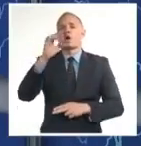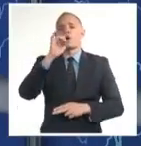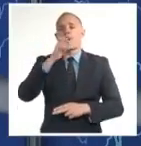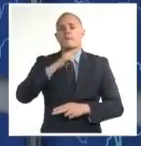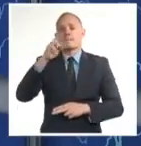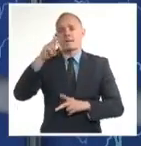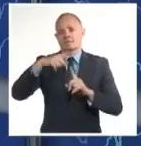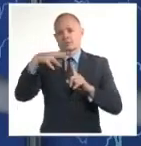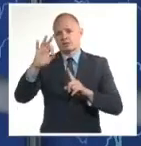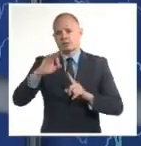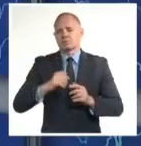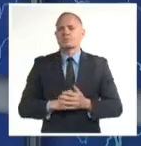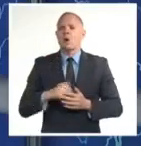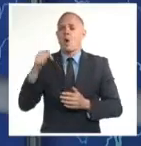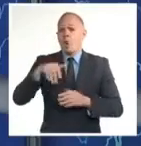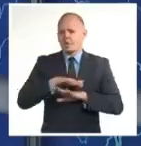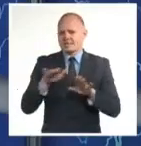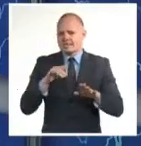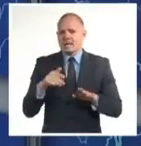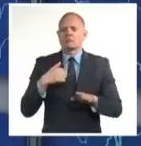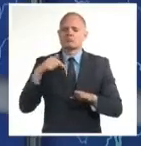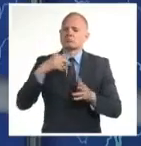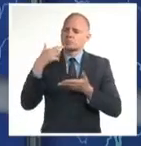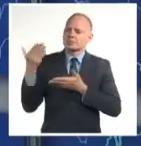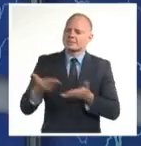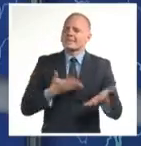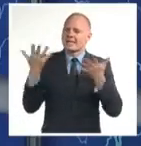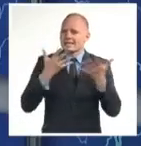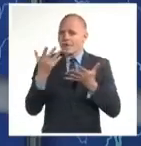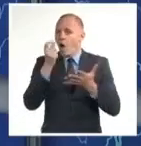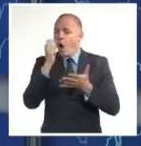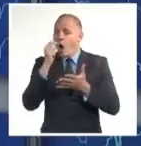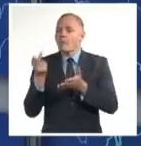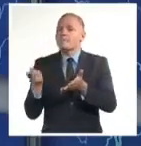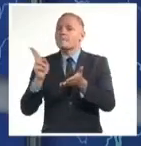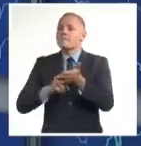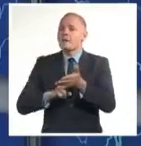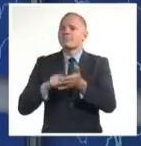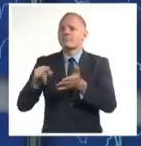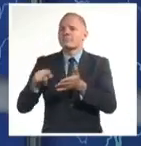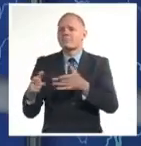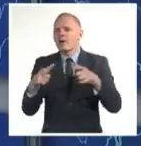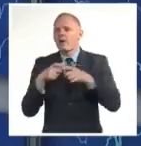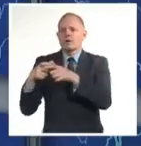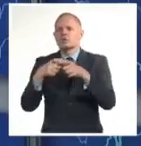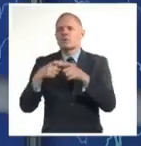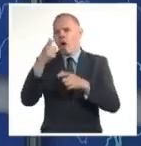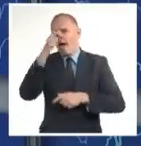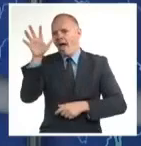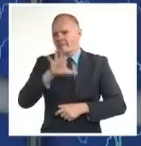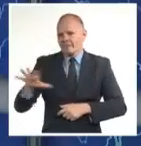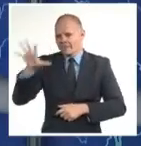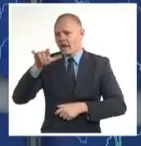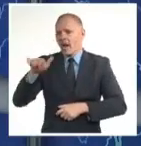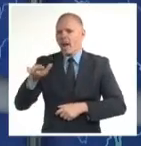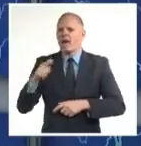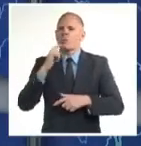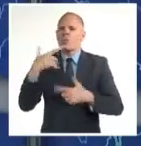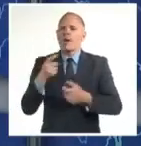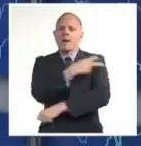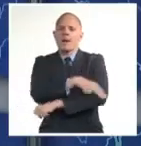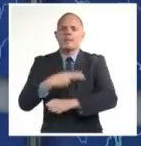Simbarache Mumbenhewi, miembro del Buró Político de la Unión Nacional Africana de Zimbabue, Frente Patriótico, enviado especial del presidente de esa